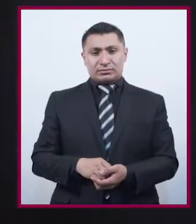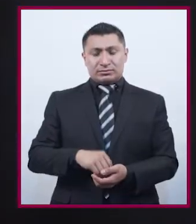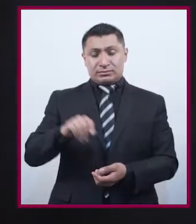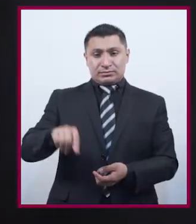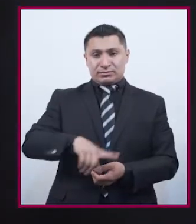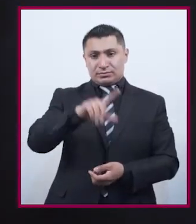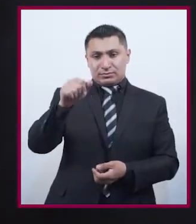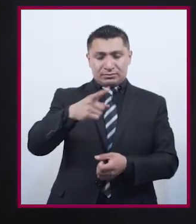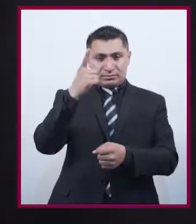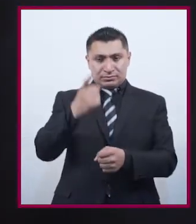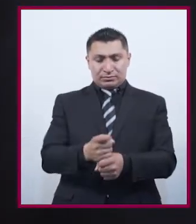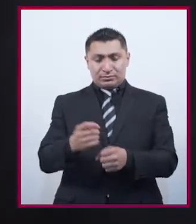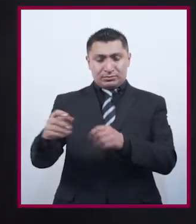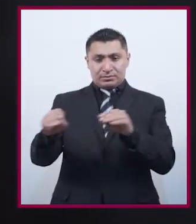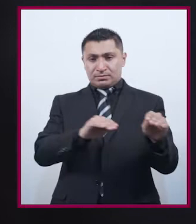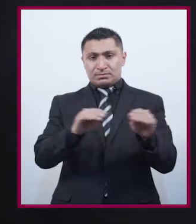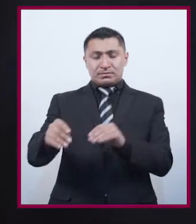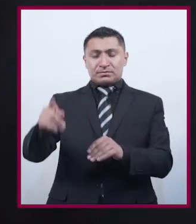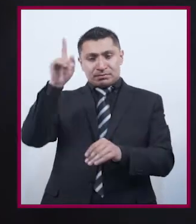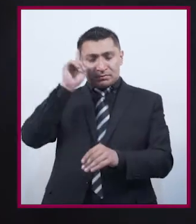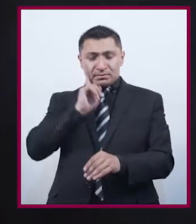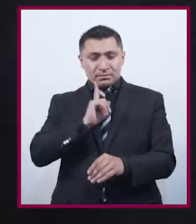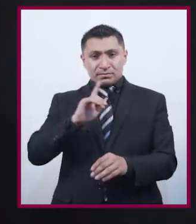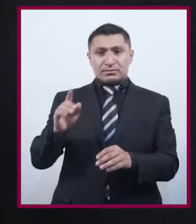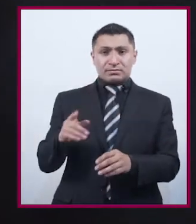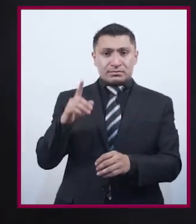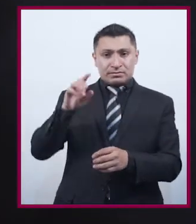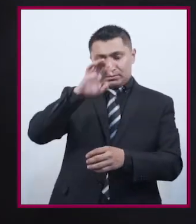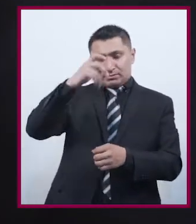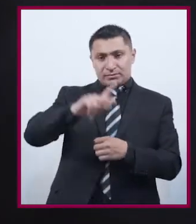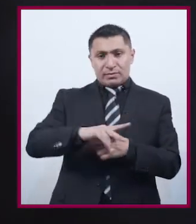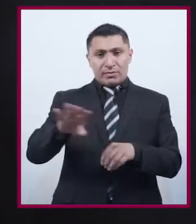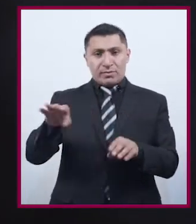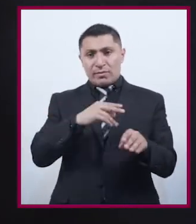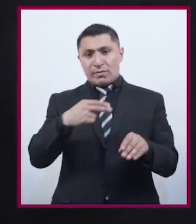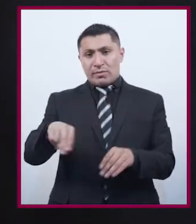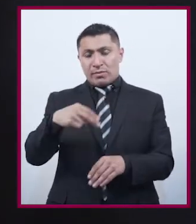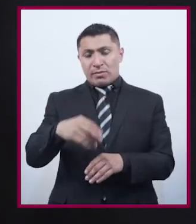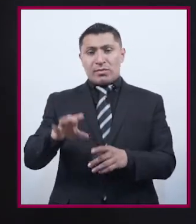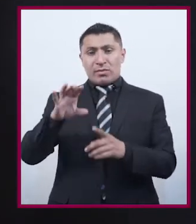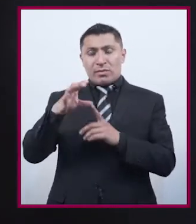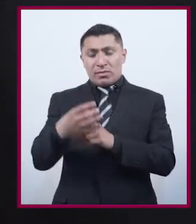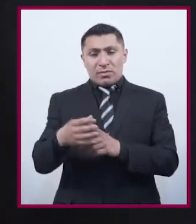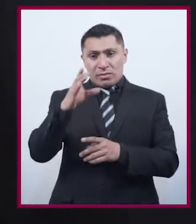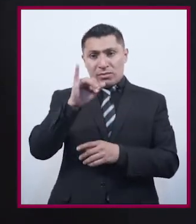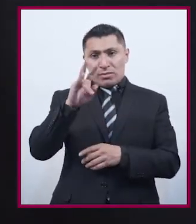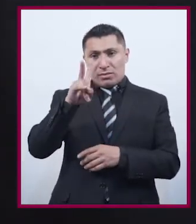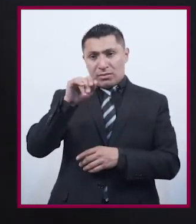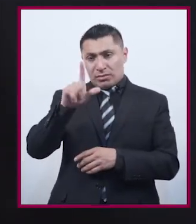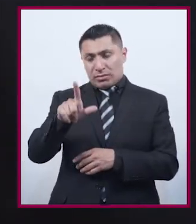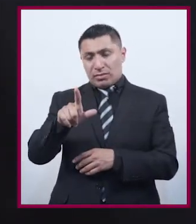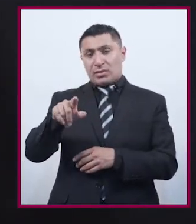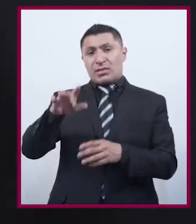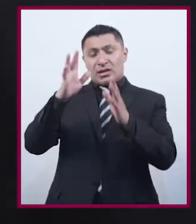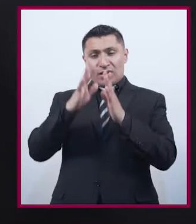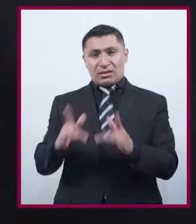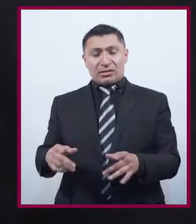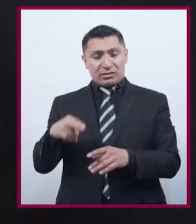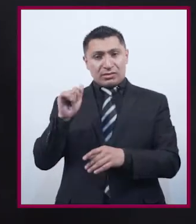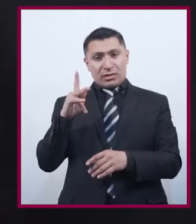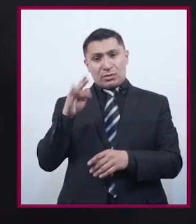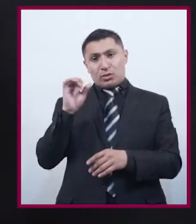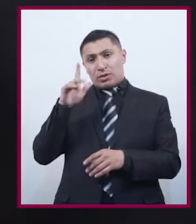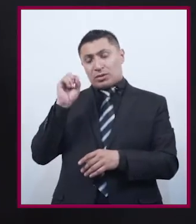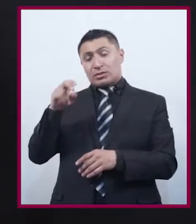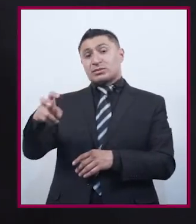Después de la primera ola del feminismo, por toda Europa se extendió el llamado Código Civil francés, el Código Napoleón, en el que se exigía